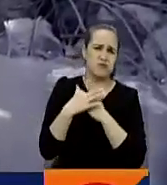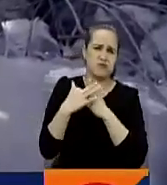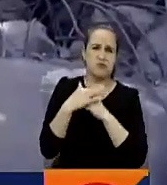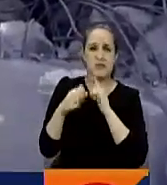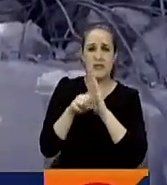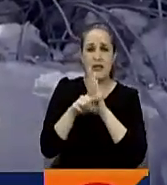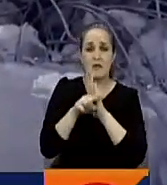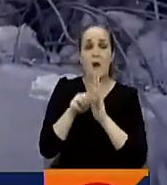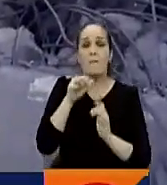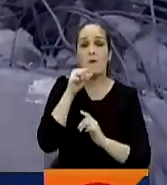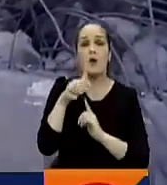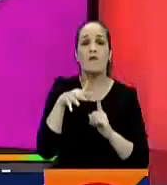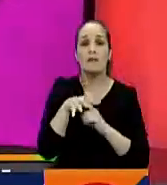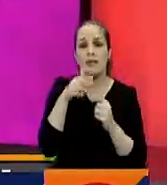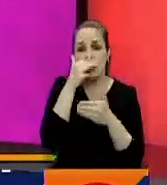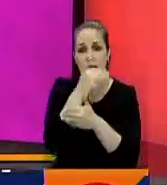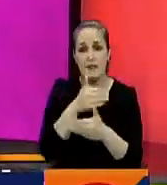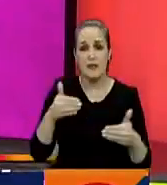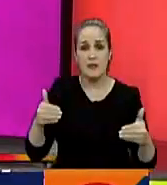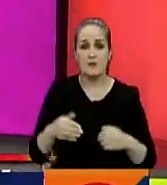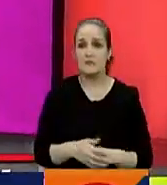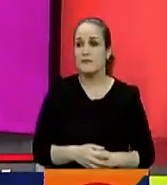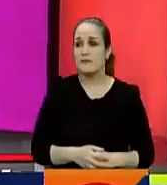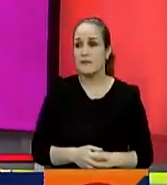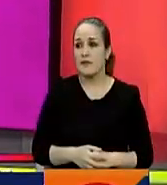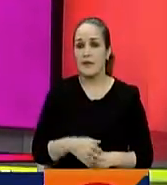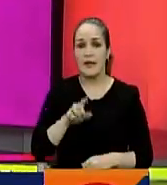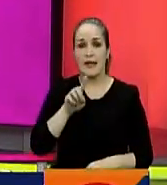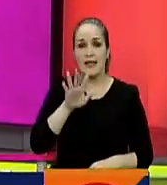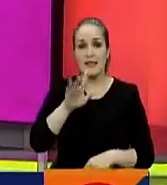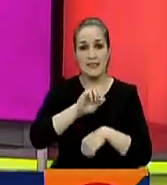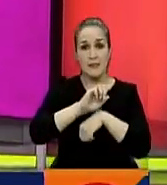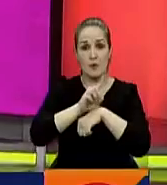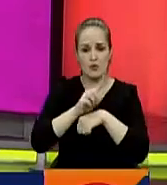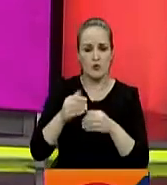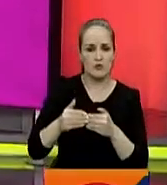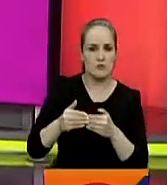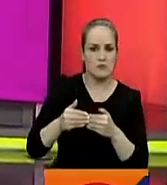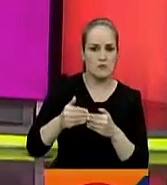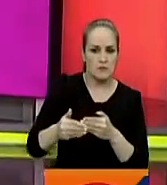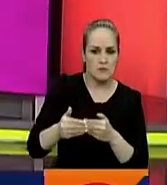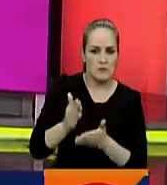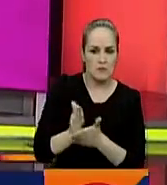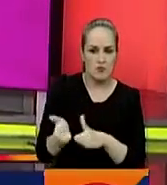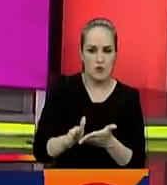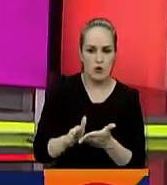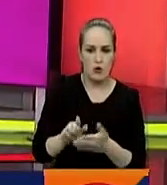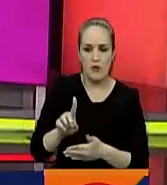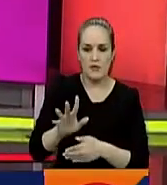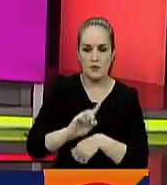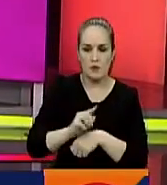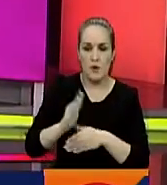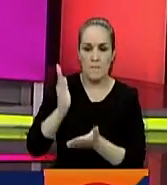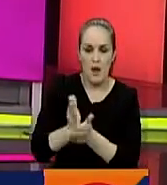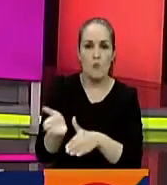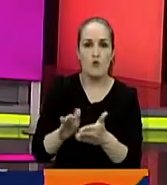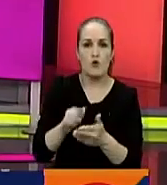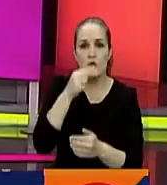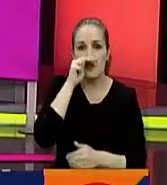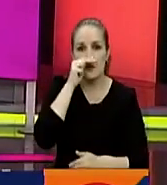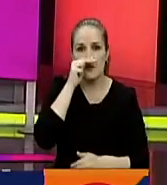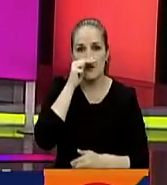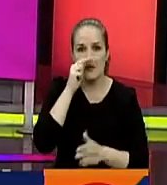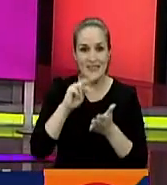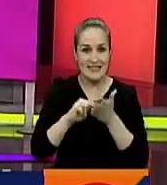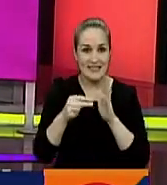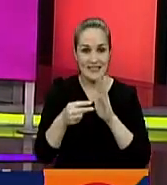han sido niños y niñas. Cada 15 minutos un menor palestino es asesinado. Es decir, la